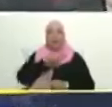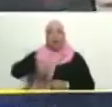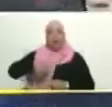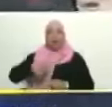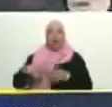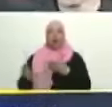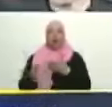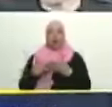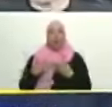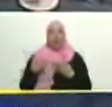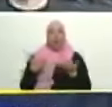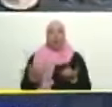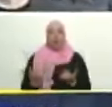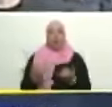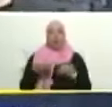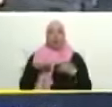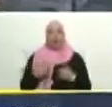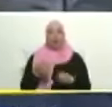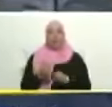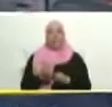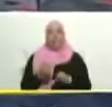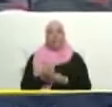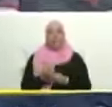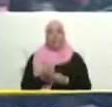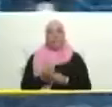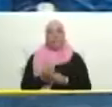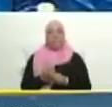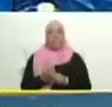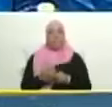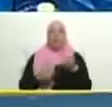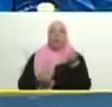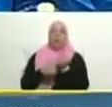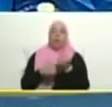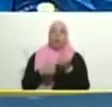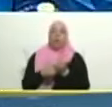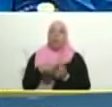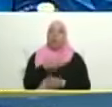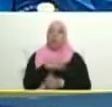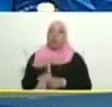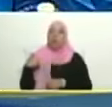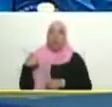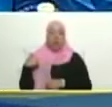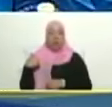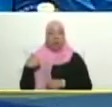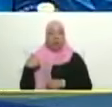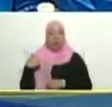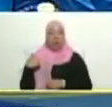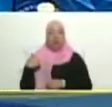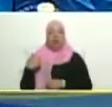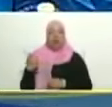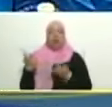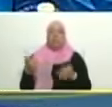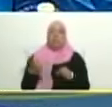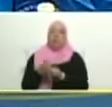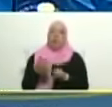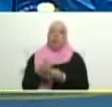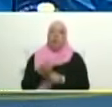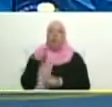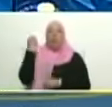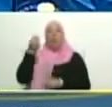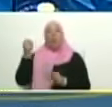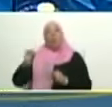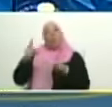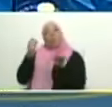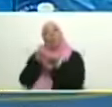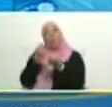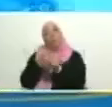nosotros, se seca. Y el que nos apoya y nos quiere, le va bien. le ocurren milagros como